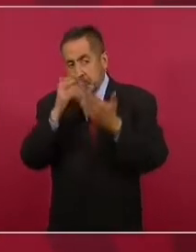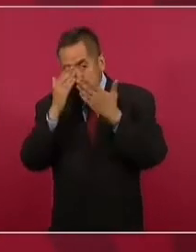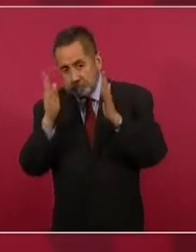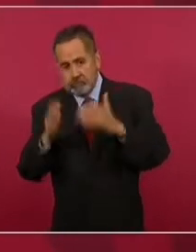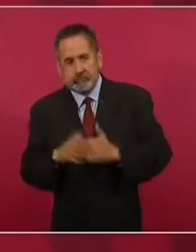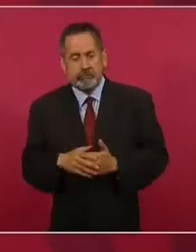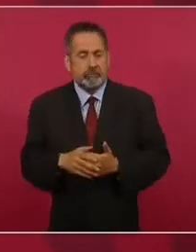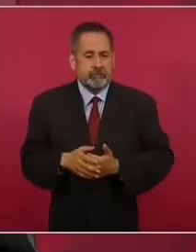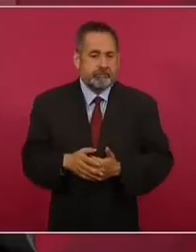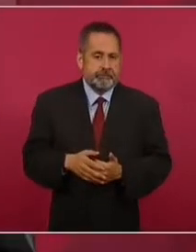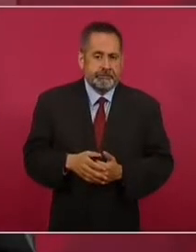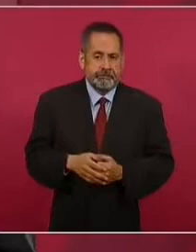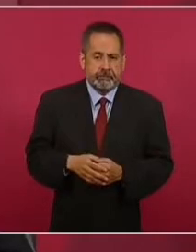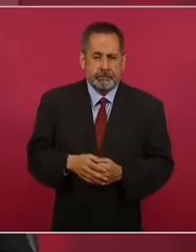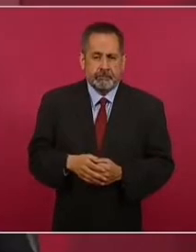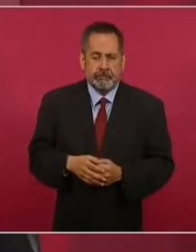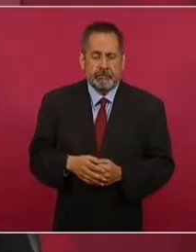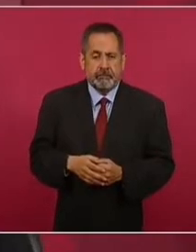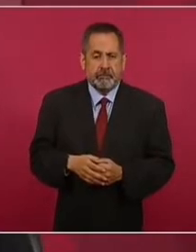No habían nacido.